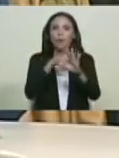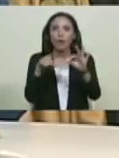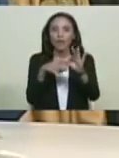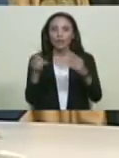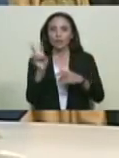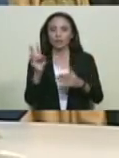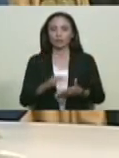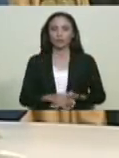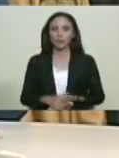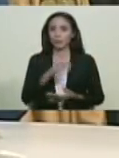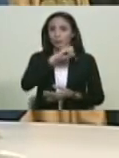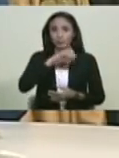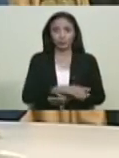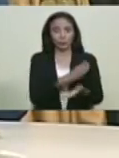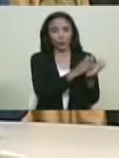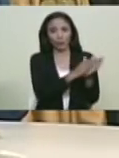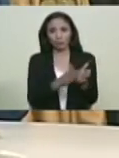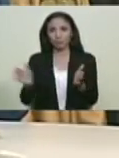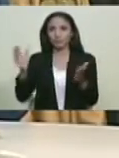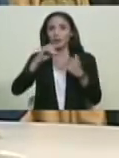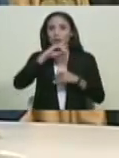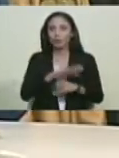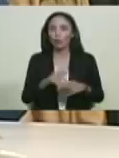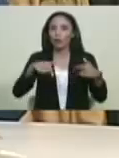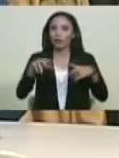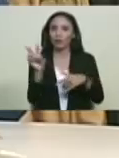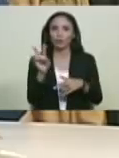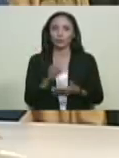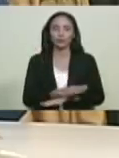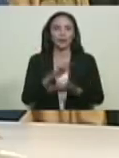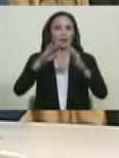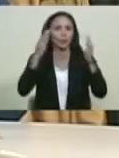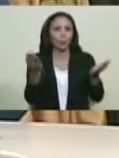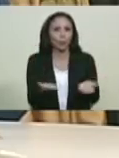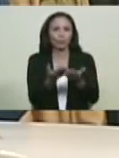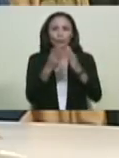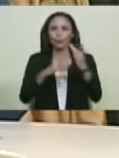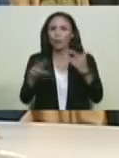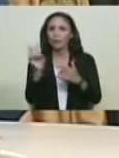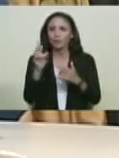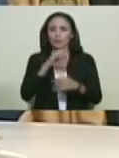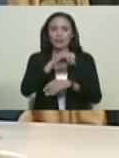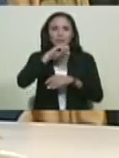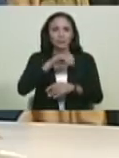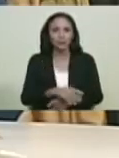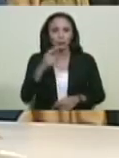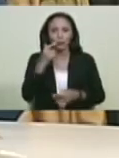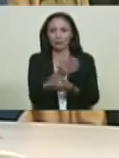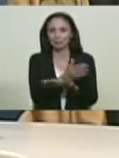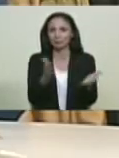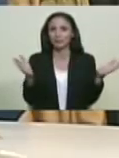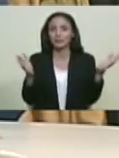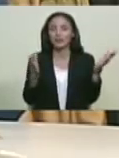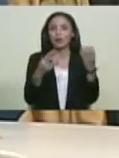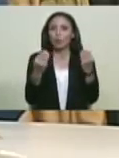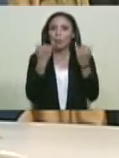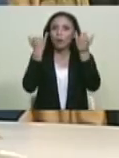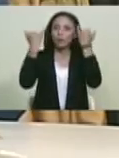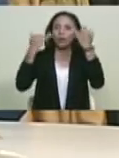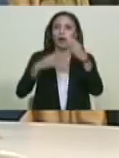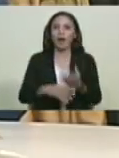haciendo está haciendo historia y la economía nacional y en la economía mundial estamos haciendo historia con la creación del petró